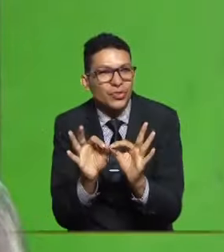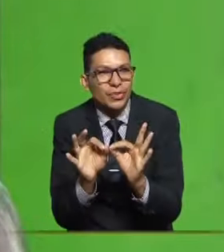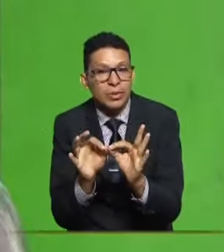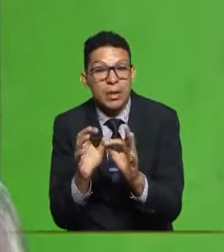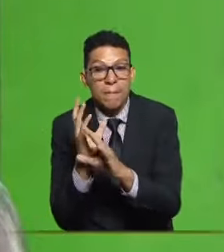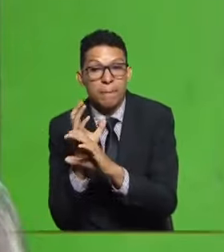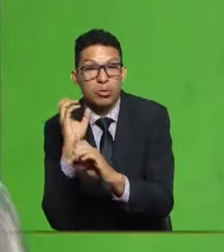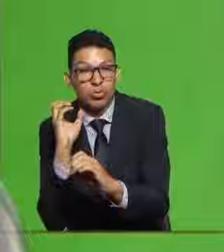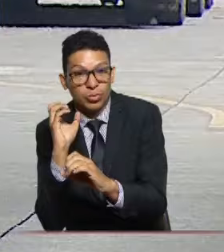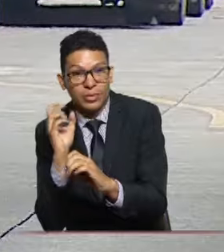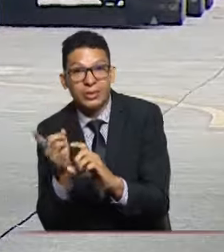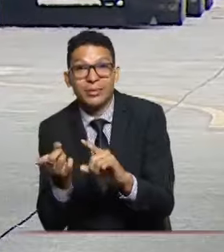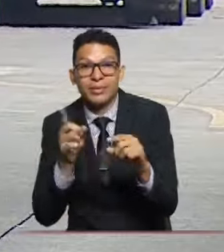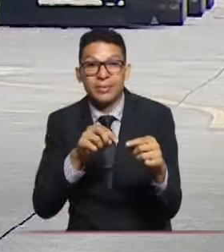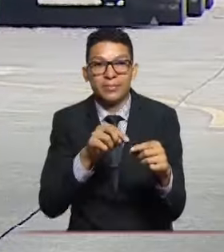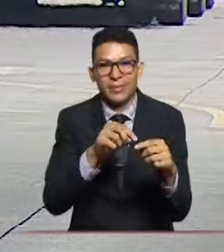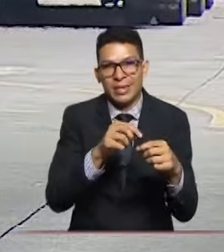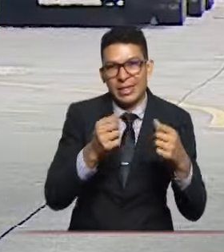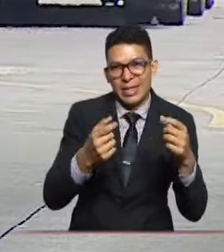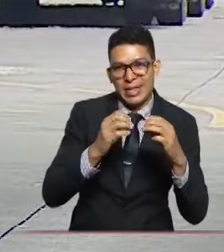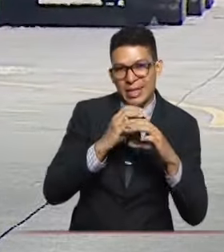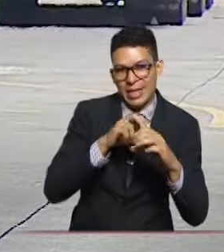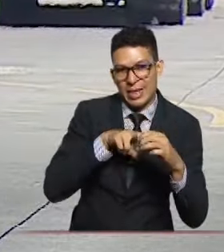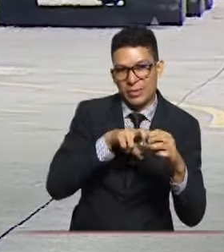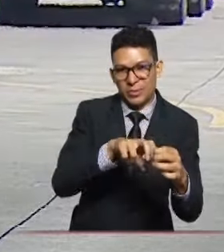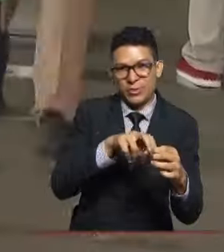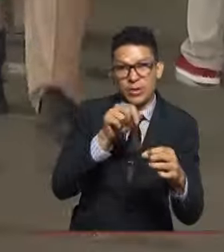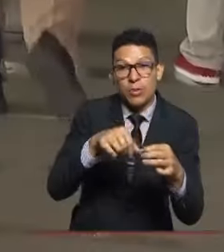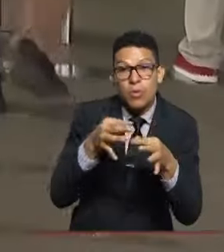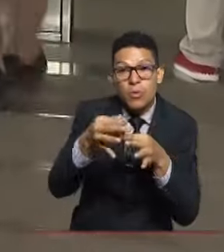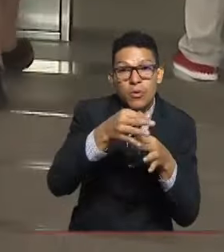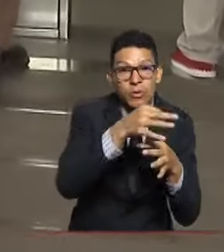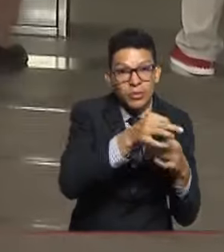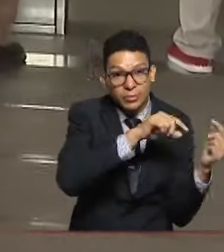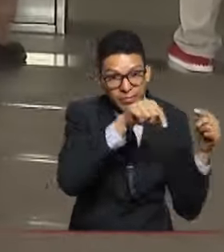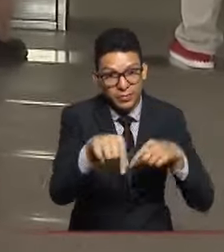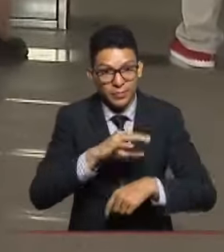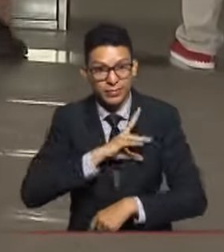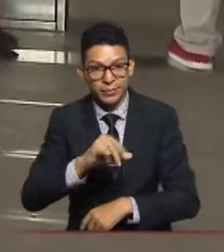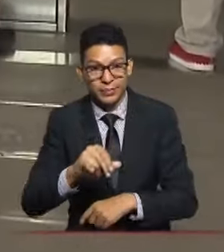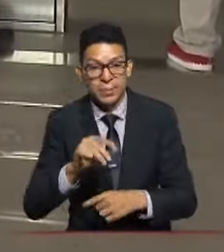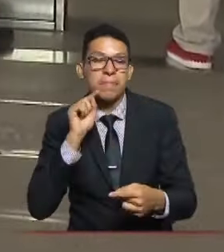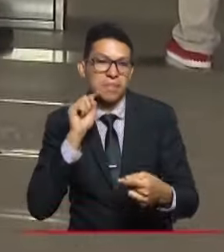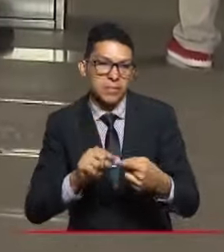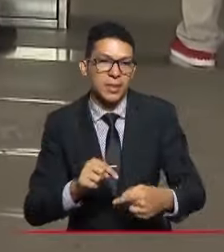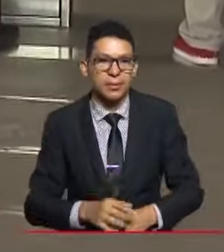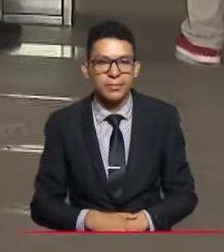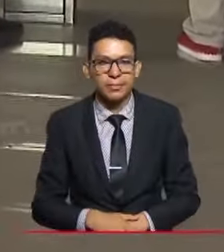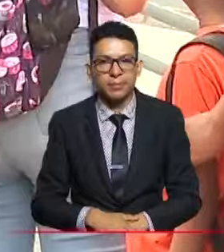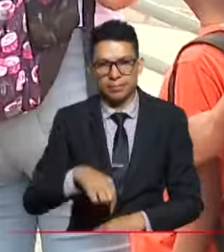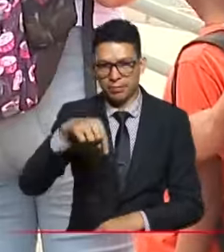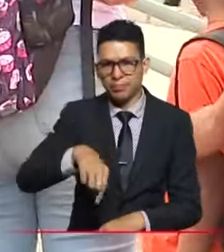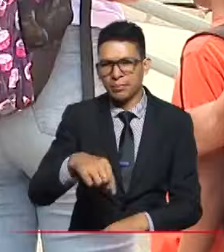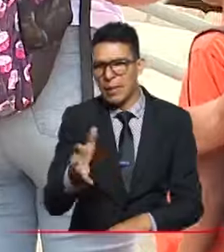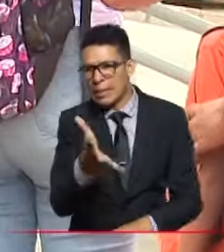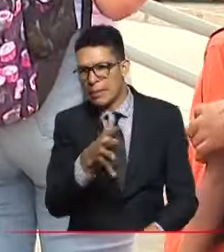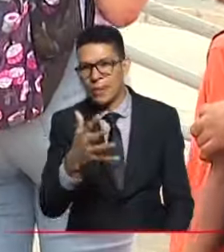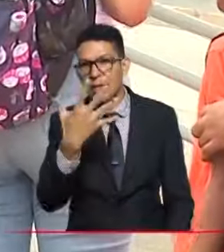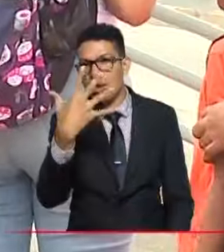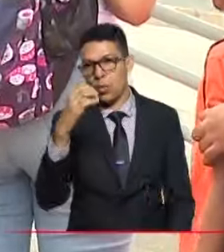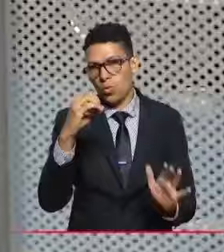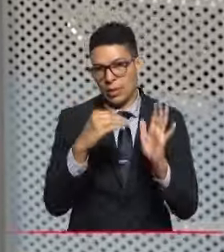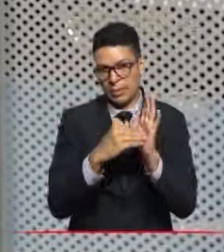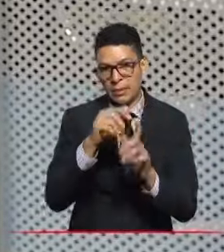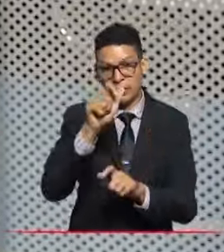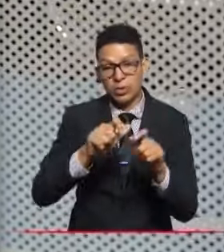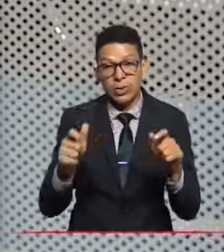transporte intermunicipal es el principal objetivo de la administración distrital. Tenemos más de 50.000 o alrededor de 50.000 personas